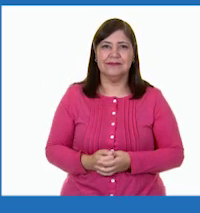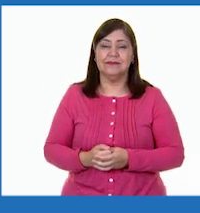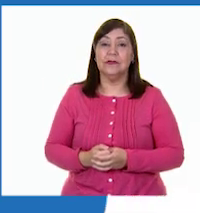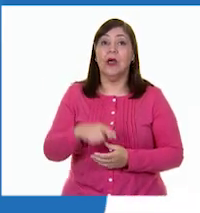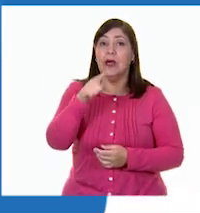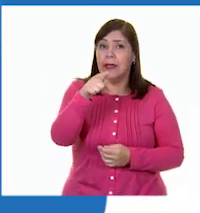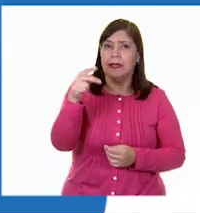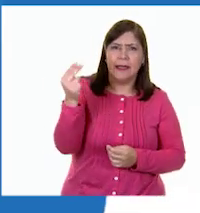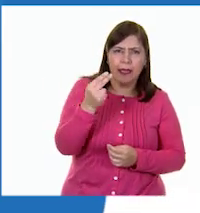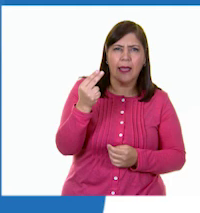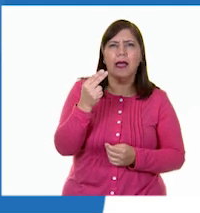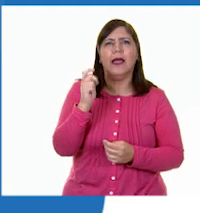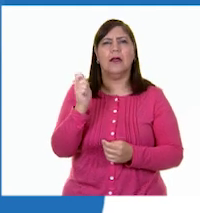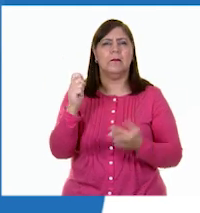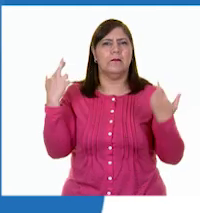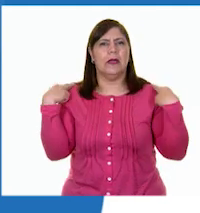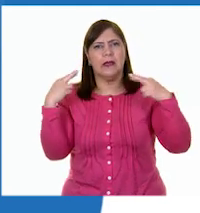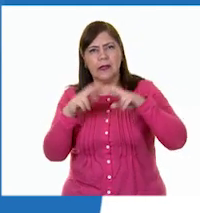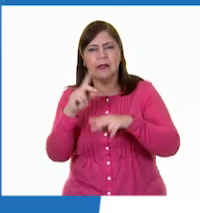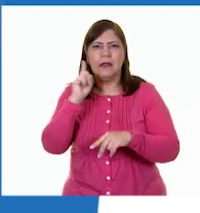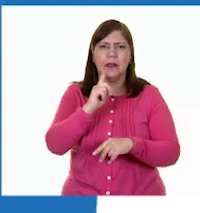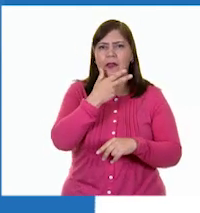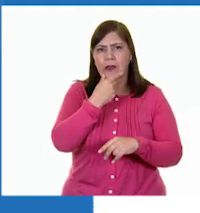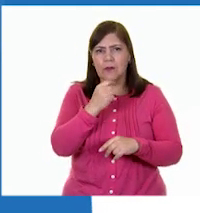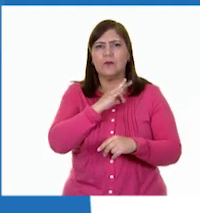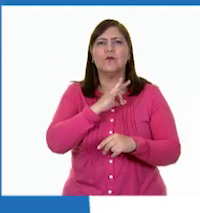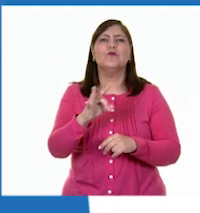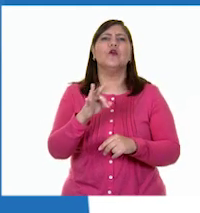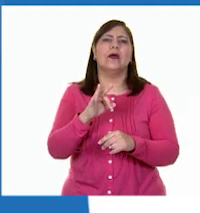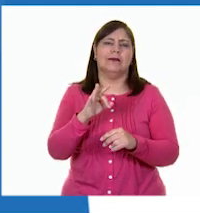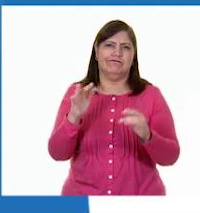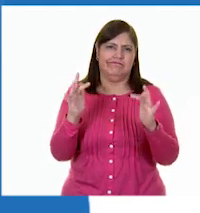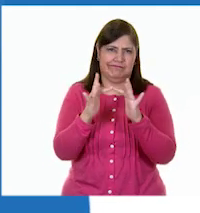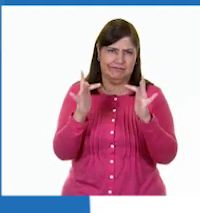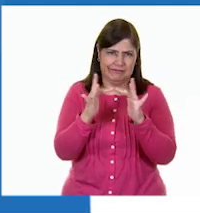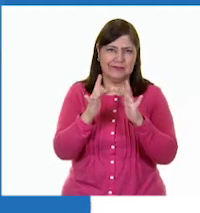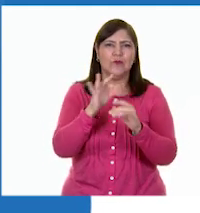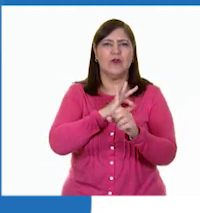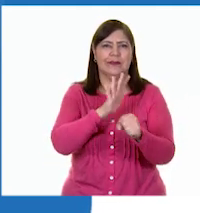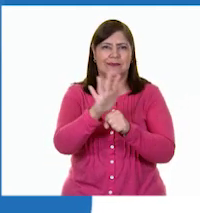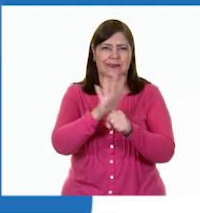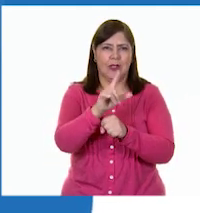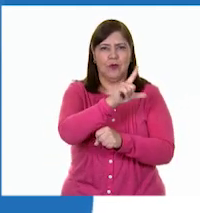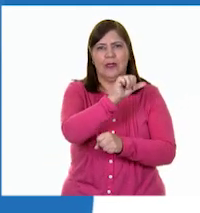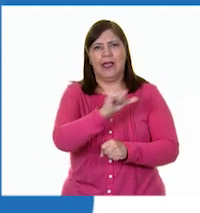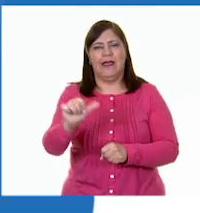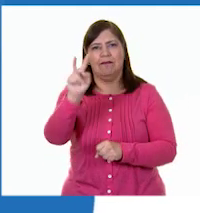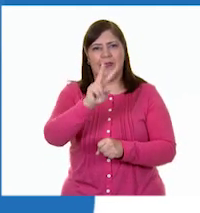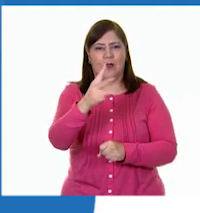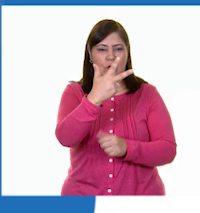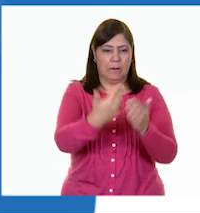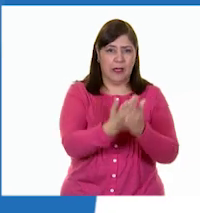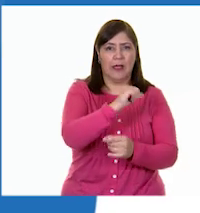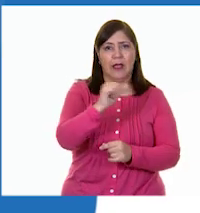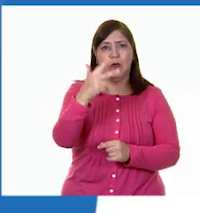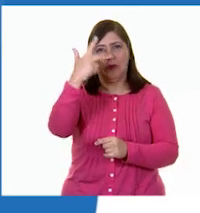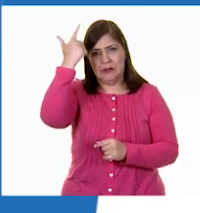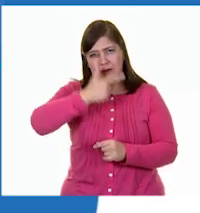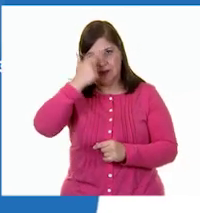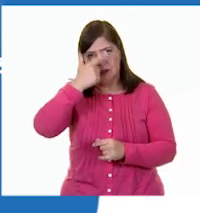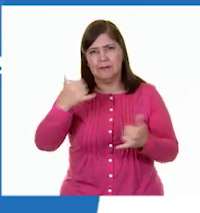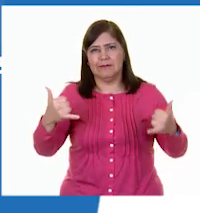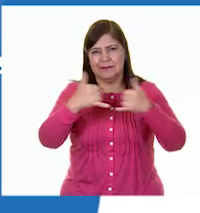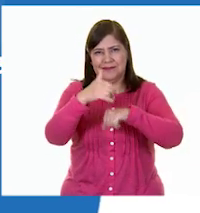Para solicitar apoyo pedagógico, comunícate con maestras y maestros de lunes a viernes de 8 a 20 horas